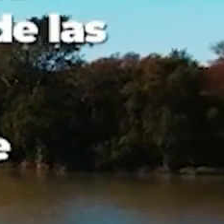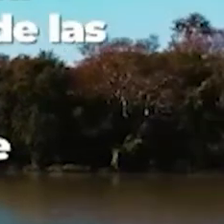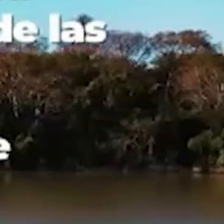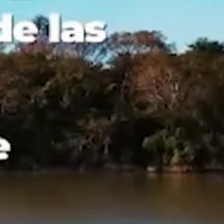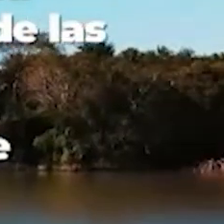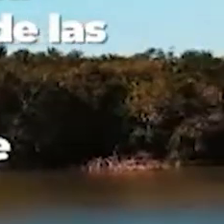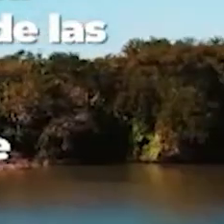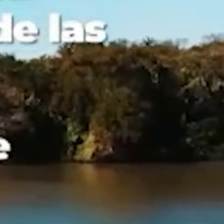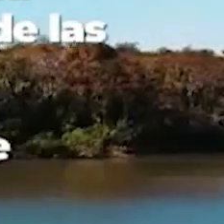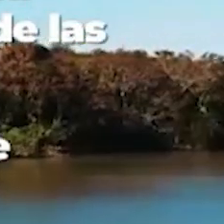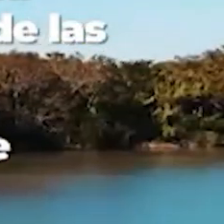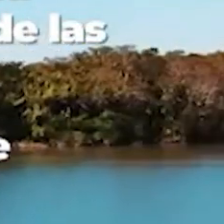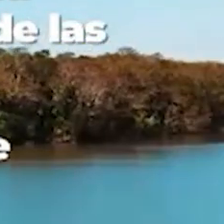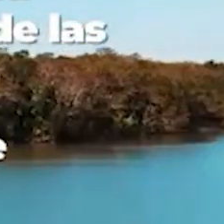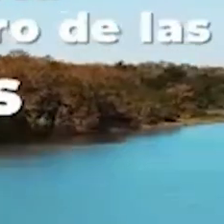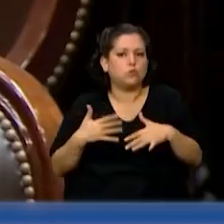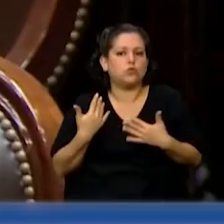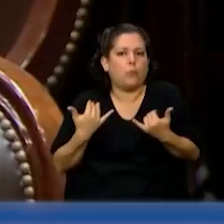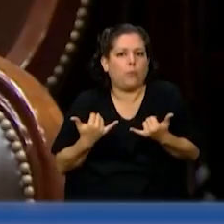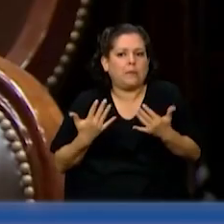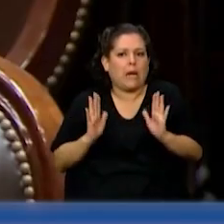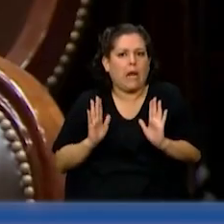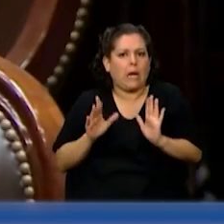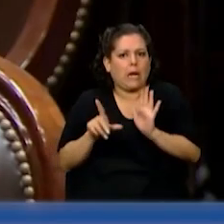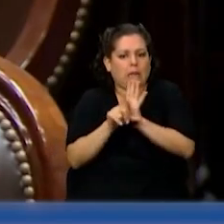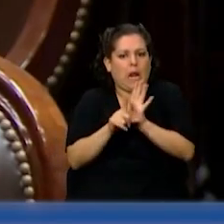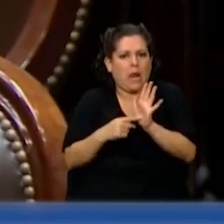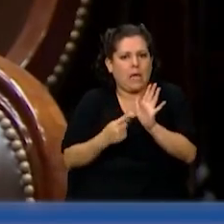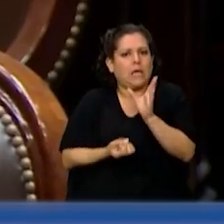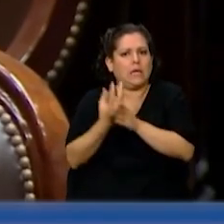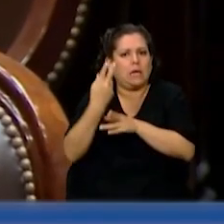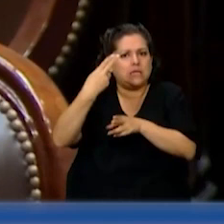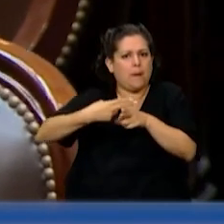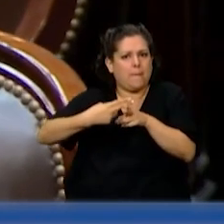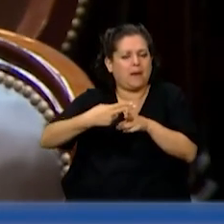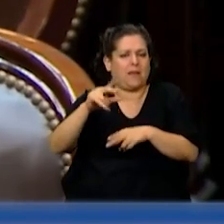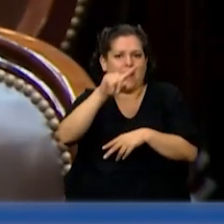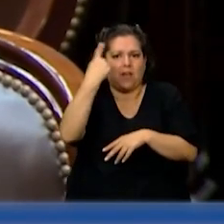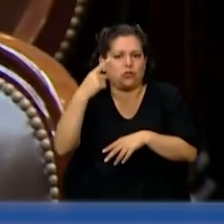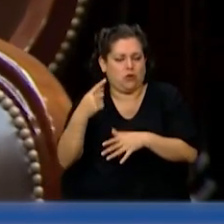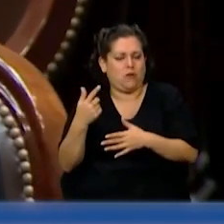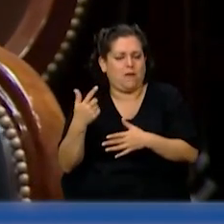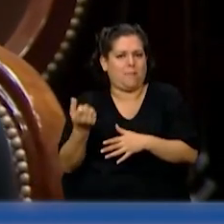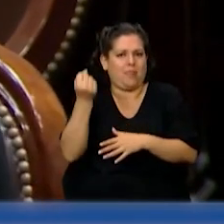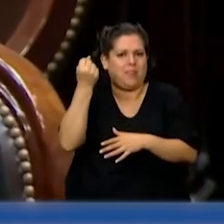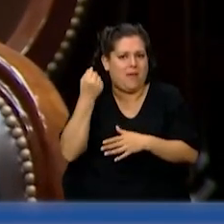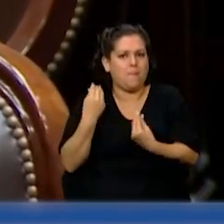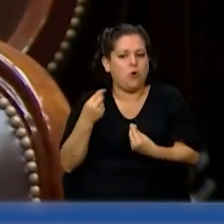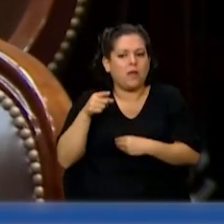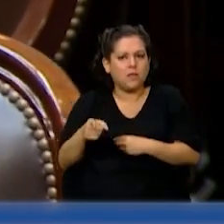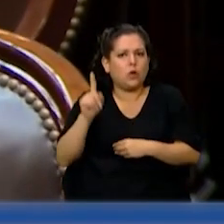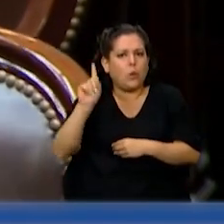Es un enorme avance poder contar con esta ley, con la creación de este parque nacional, porque posibilita